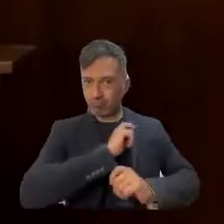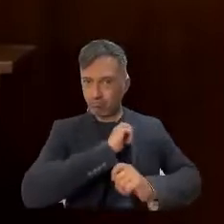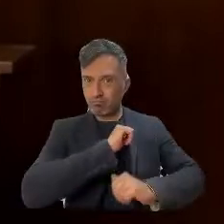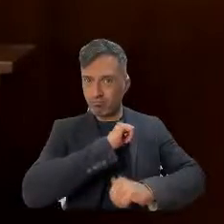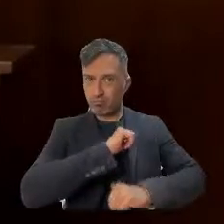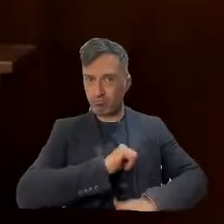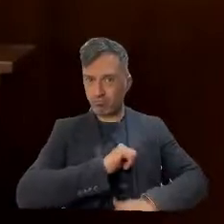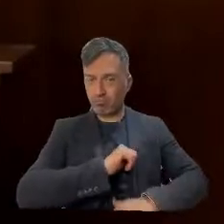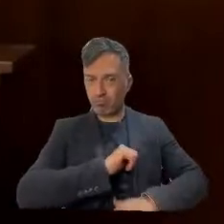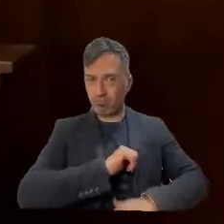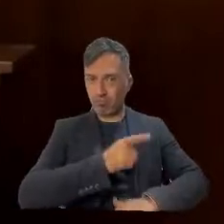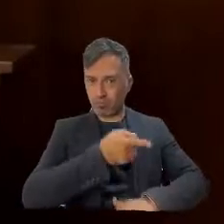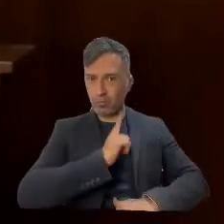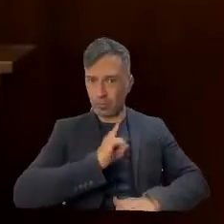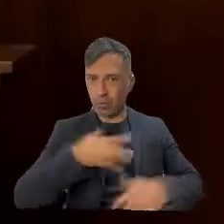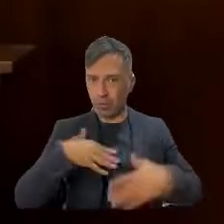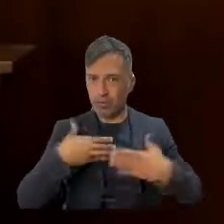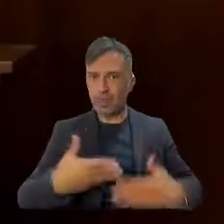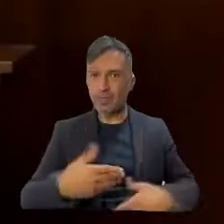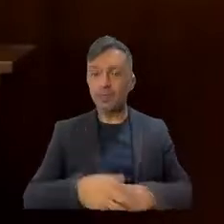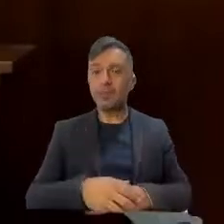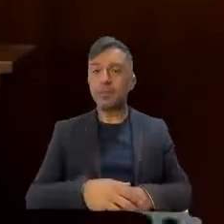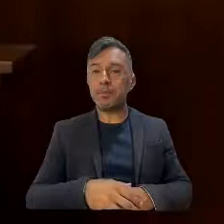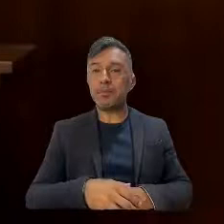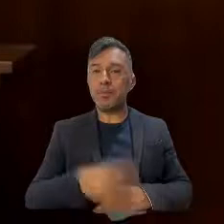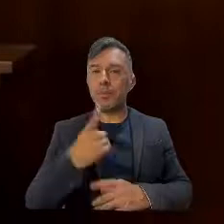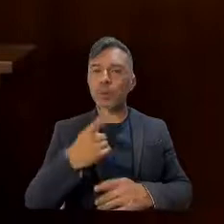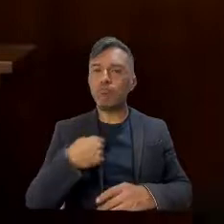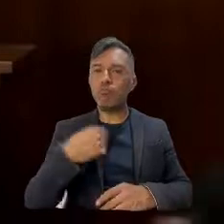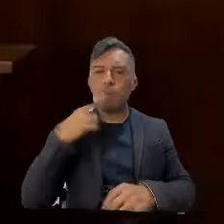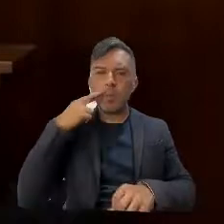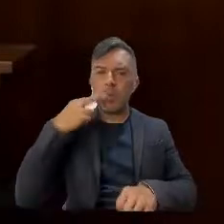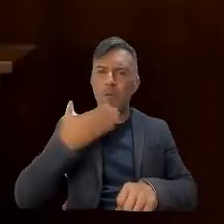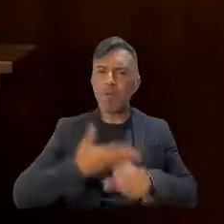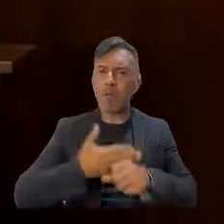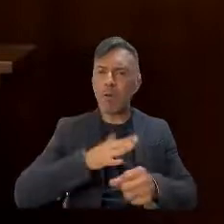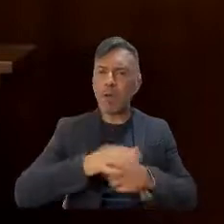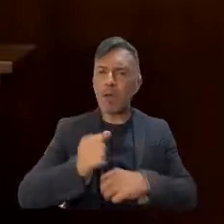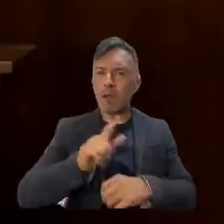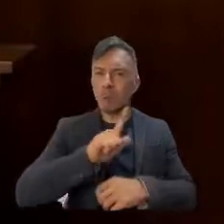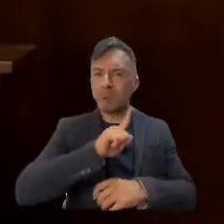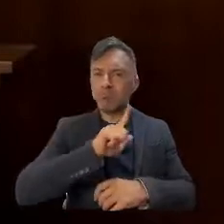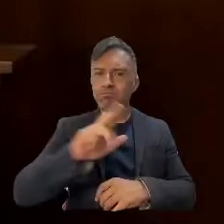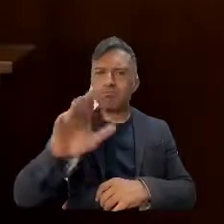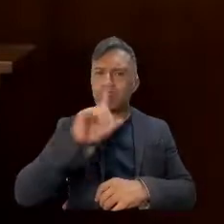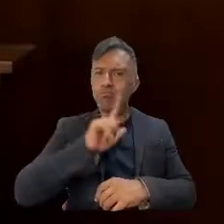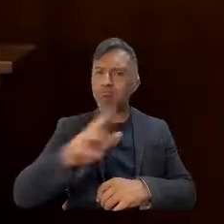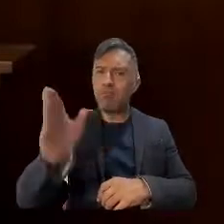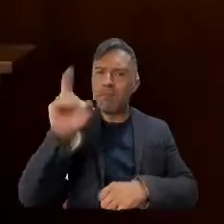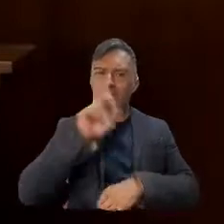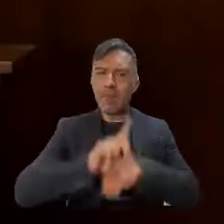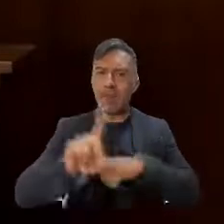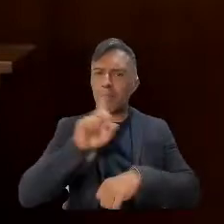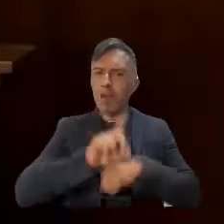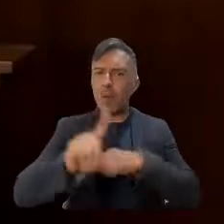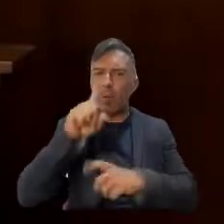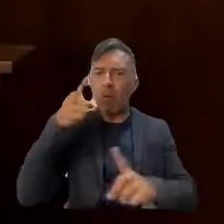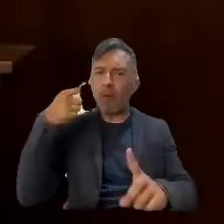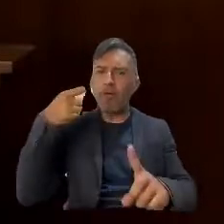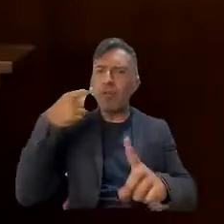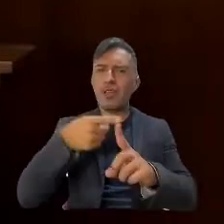de nuestro deber tiene que ser velar todos los días por un solo objetivo: el bienestar del pueblo